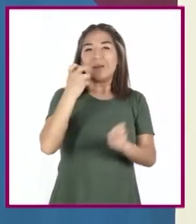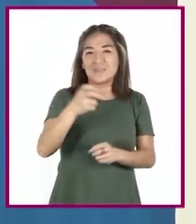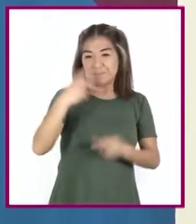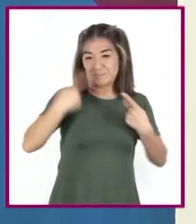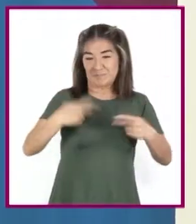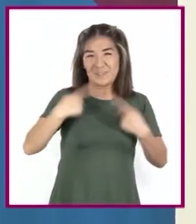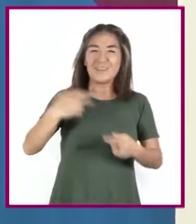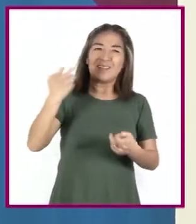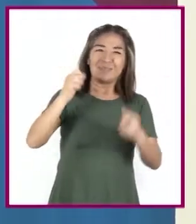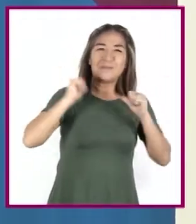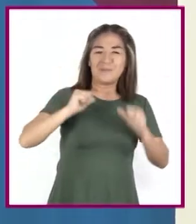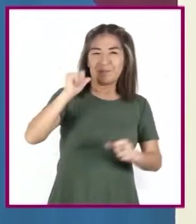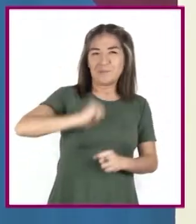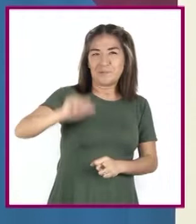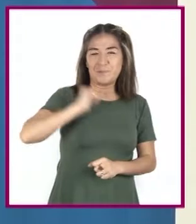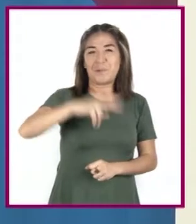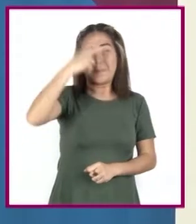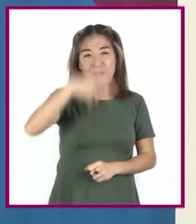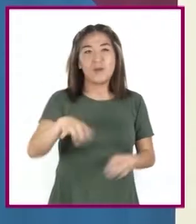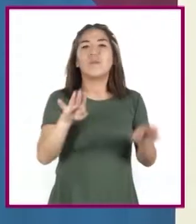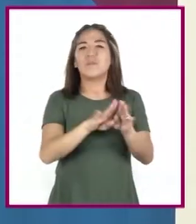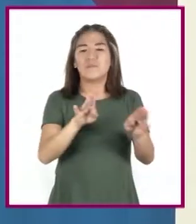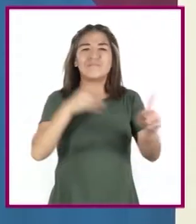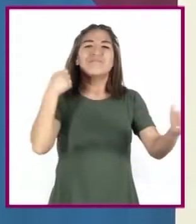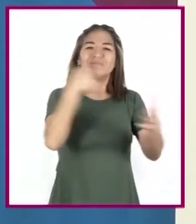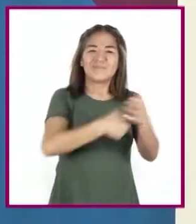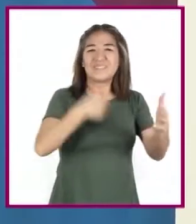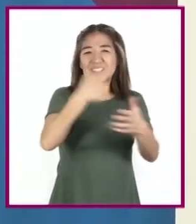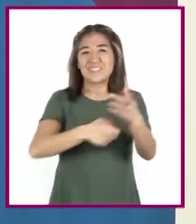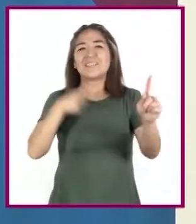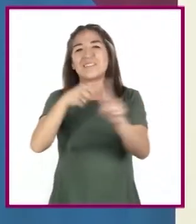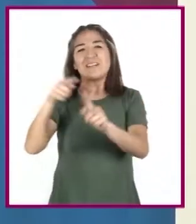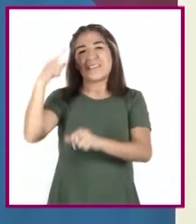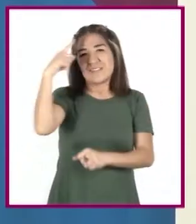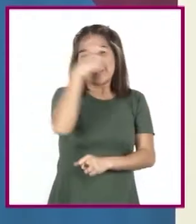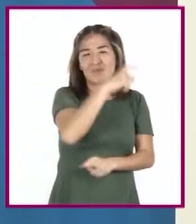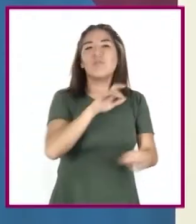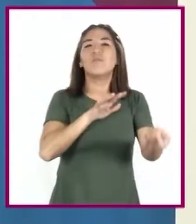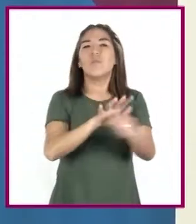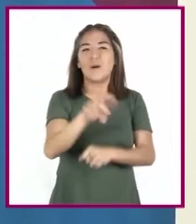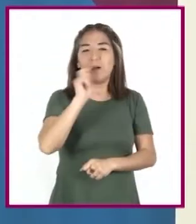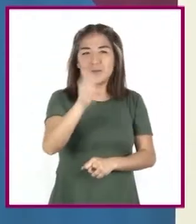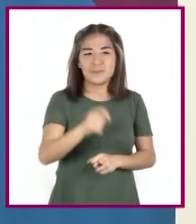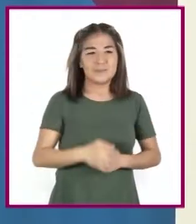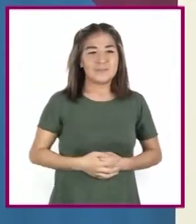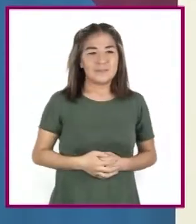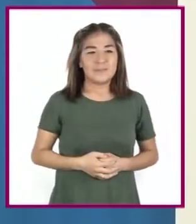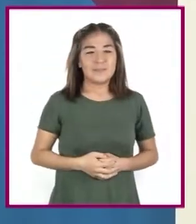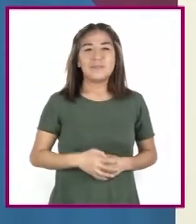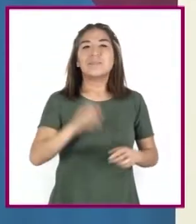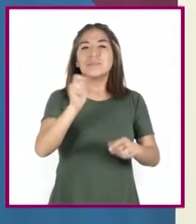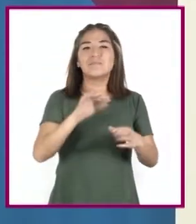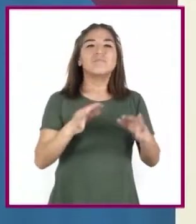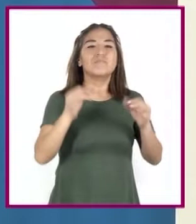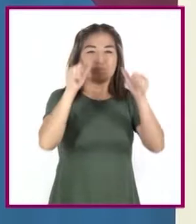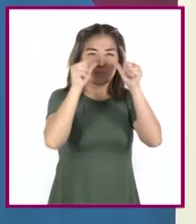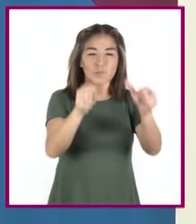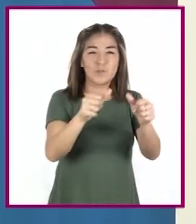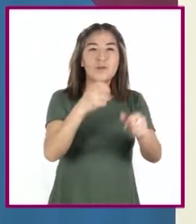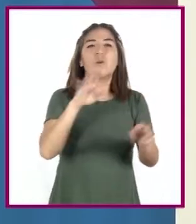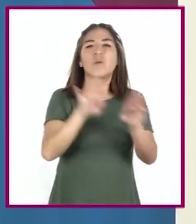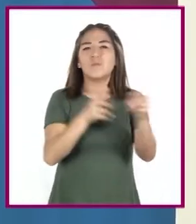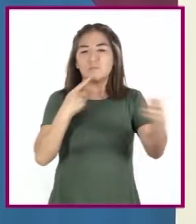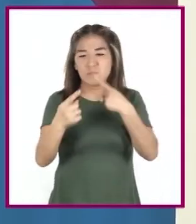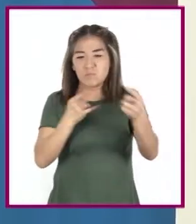de entonces eran muchos y de distintas magnitudes. Una de las primeras tareas que tuvieron que atender fue la de decidir